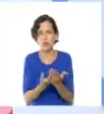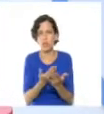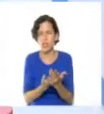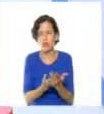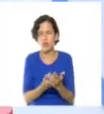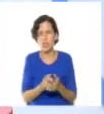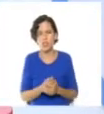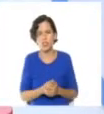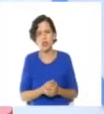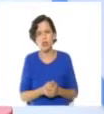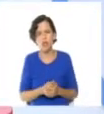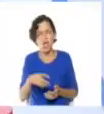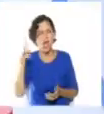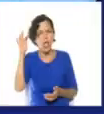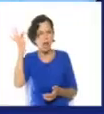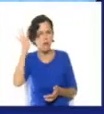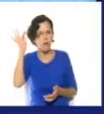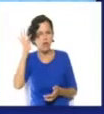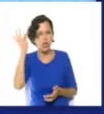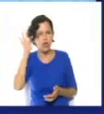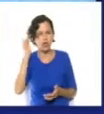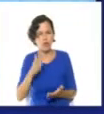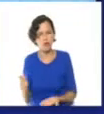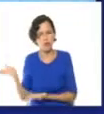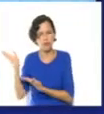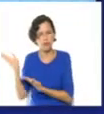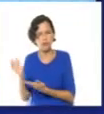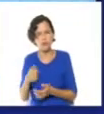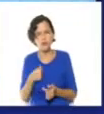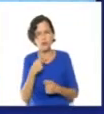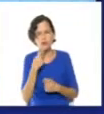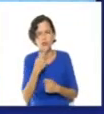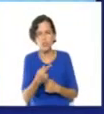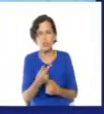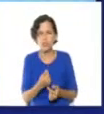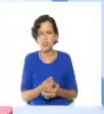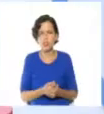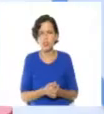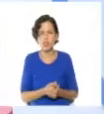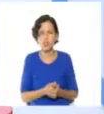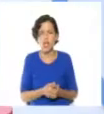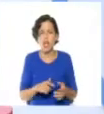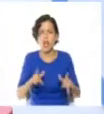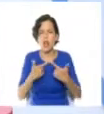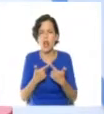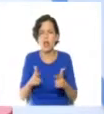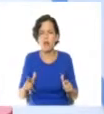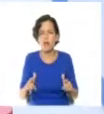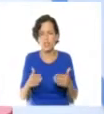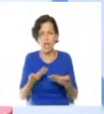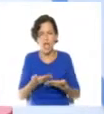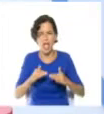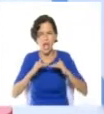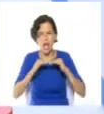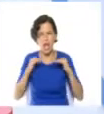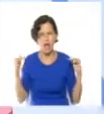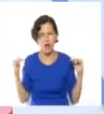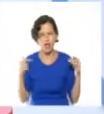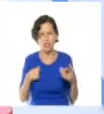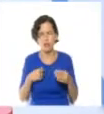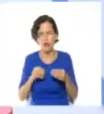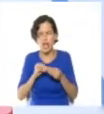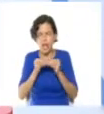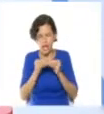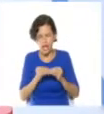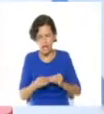planteamiento, aquí el filósofo Rousseau dice que la libertad es la base fundamental para la